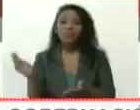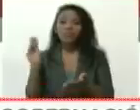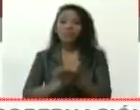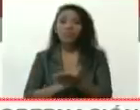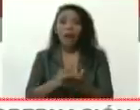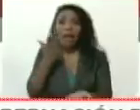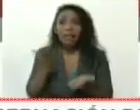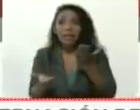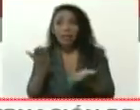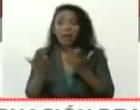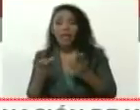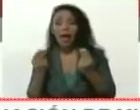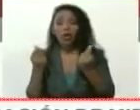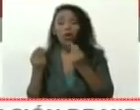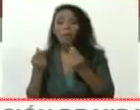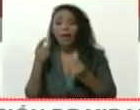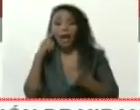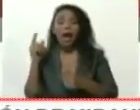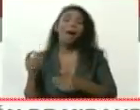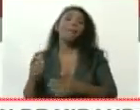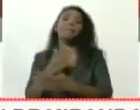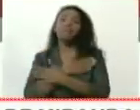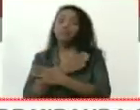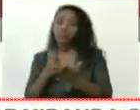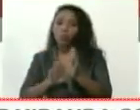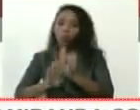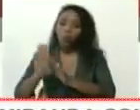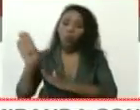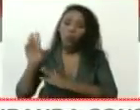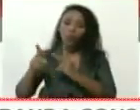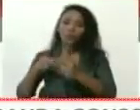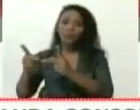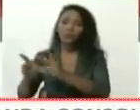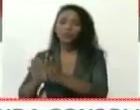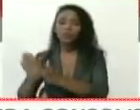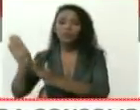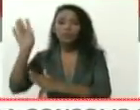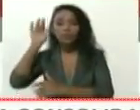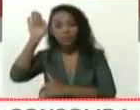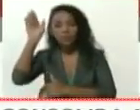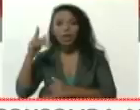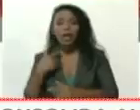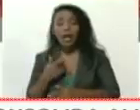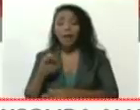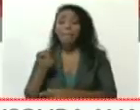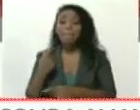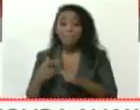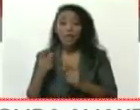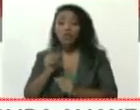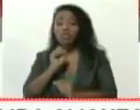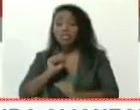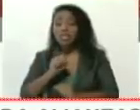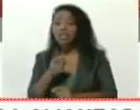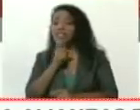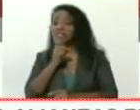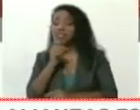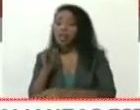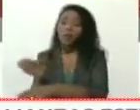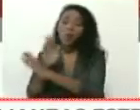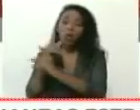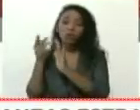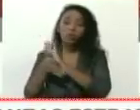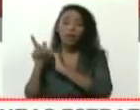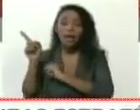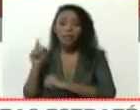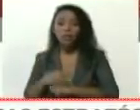estabilidad económica, la recuperación, la prosperidad, y en eso estamos trabajando, y miren que es difícil hacerlo con un bloqueo como el que tenemos. Si nosotros sentáramos en